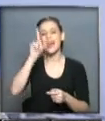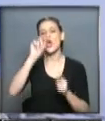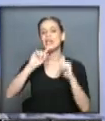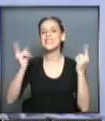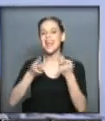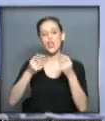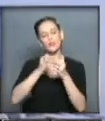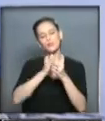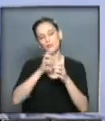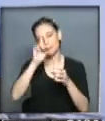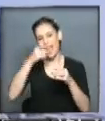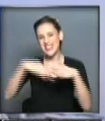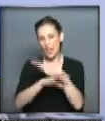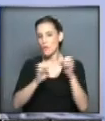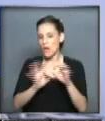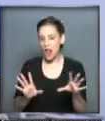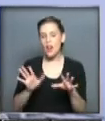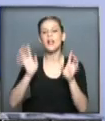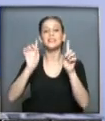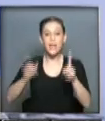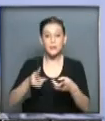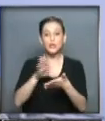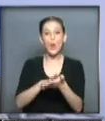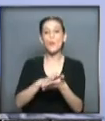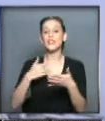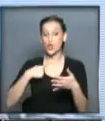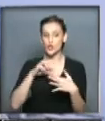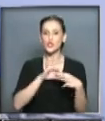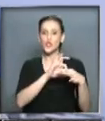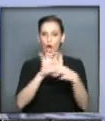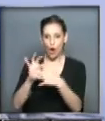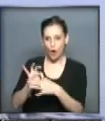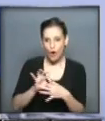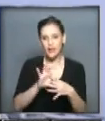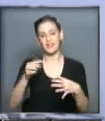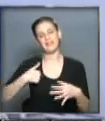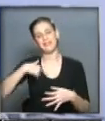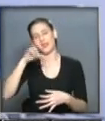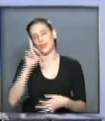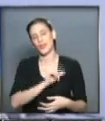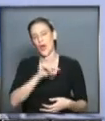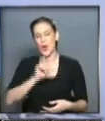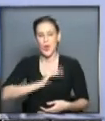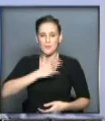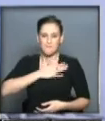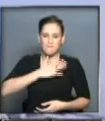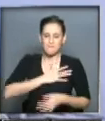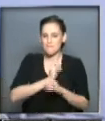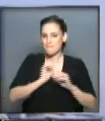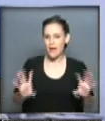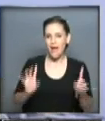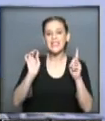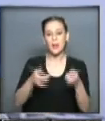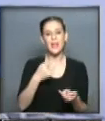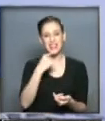graves. Y la verdad que además de la solidaridad y del dolor, también tengo que decirlo, siento